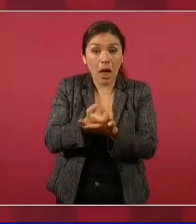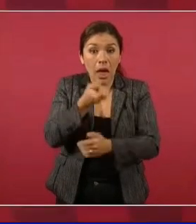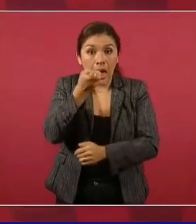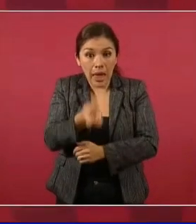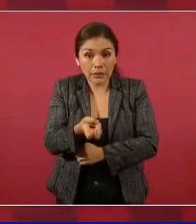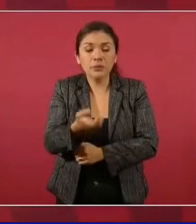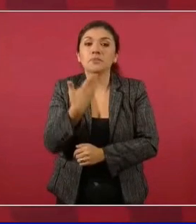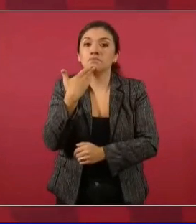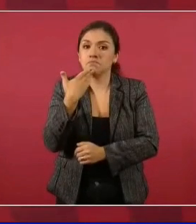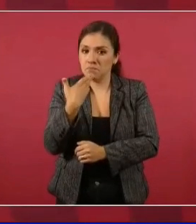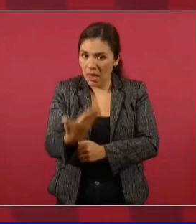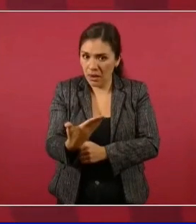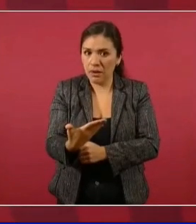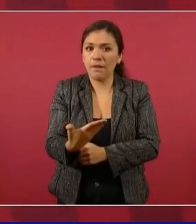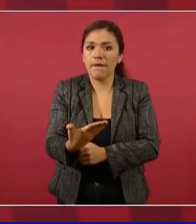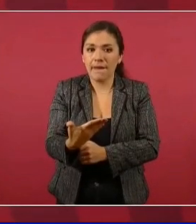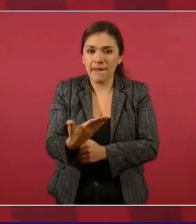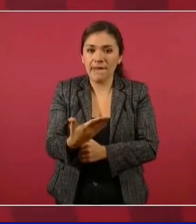realismo, pero también